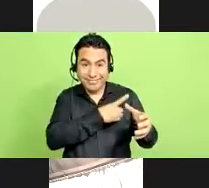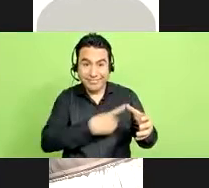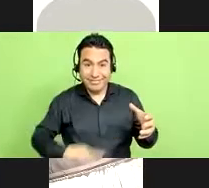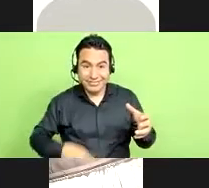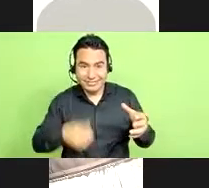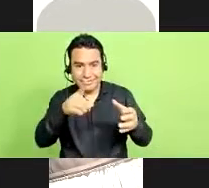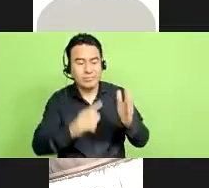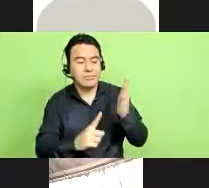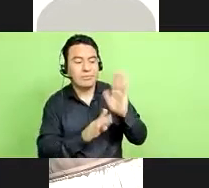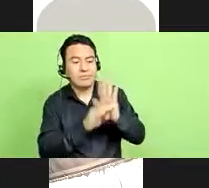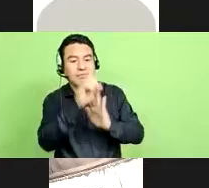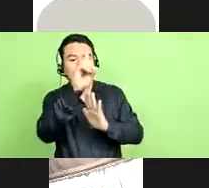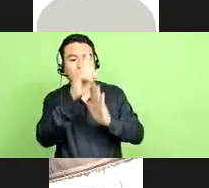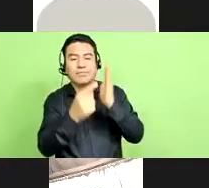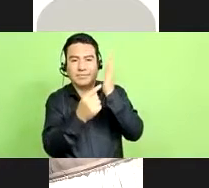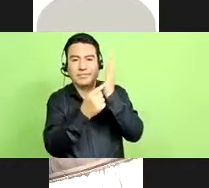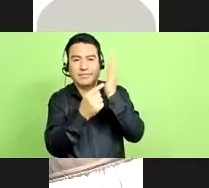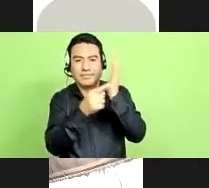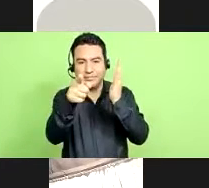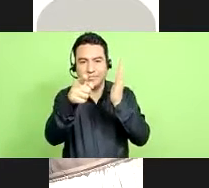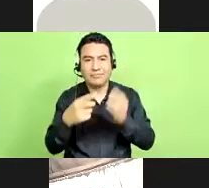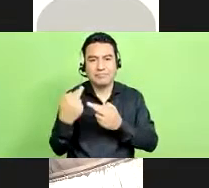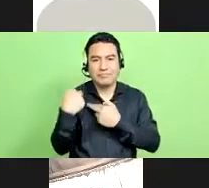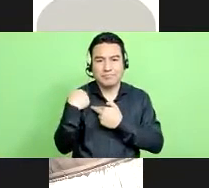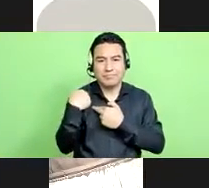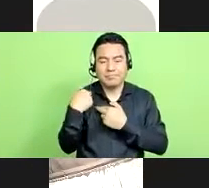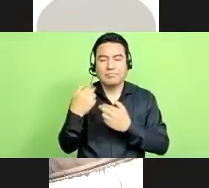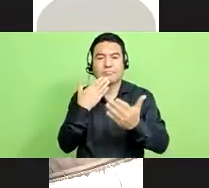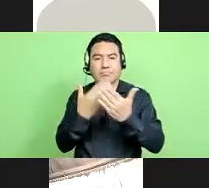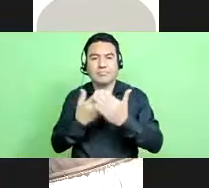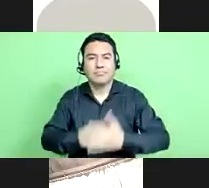desarrollo tecnológico acto seguido